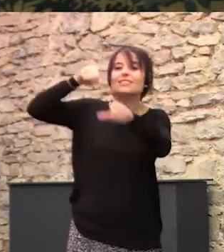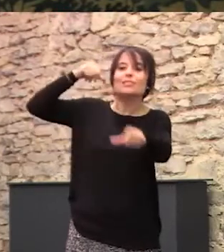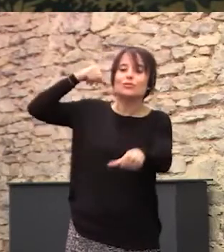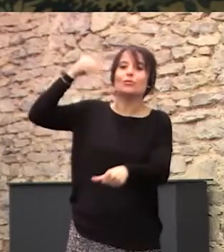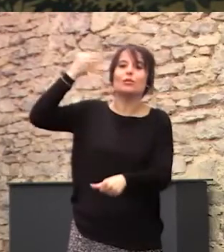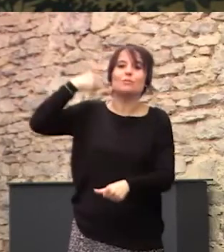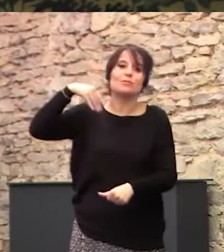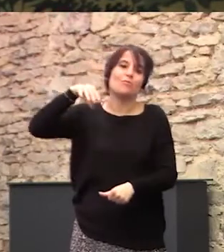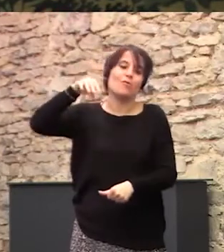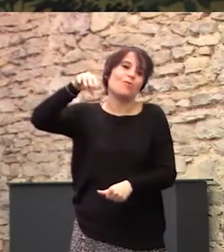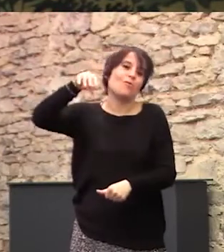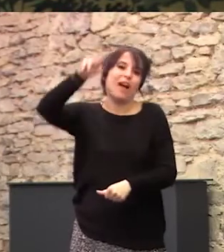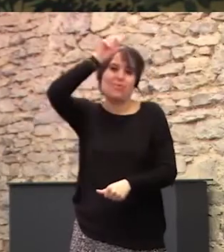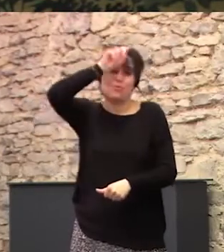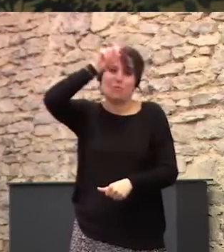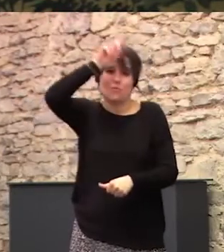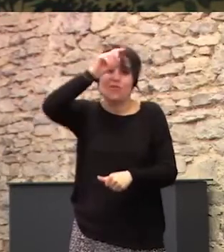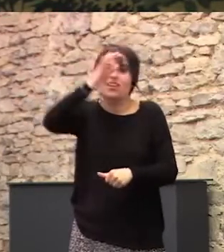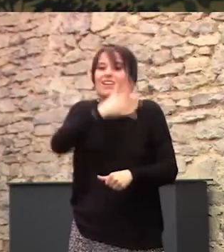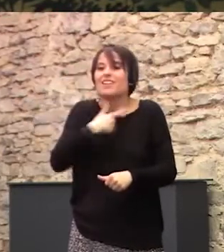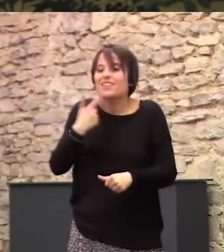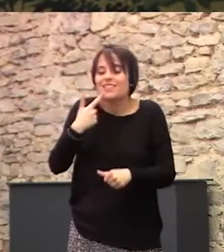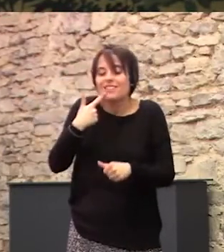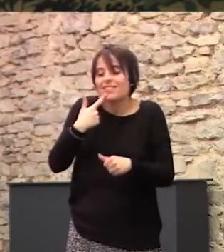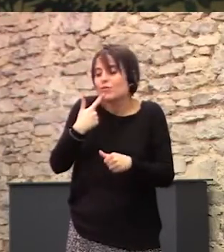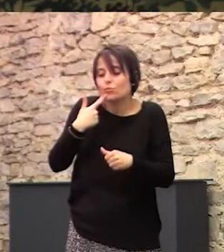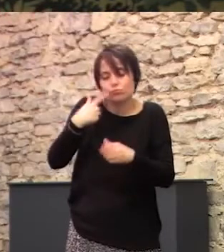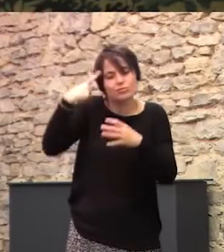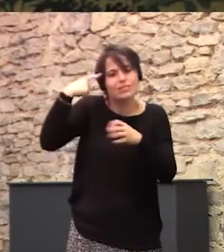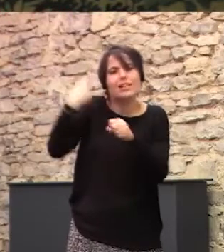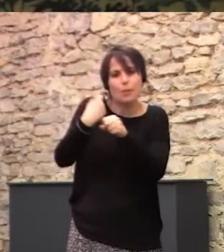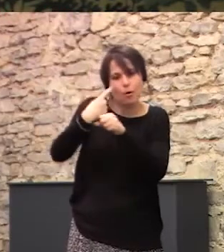decir, es todo un trabajo de arqueología muy potente.